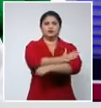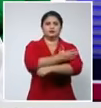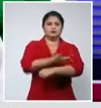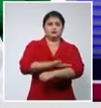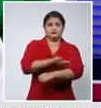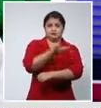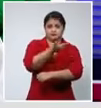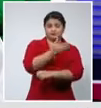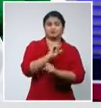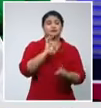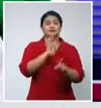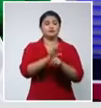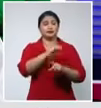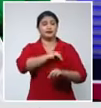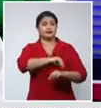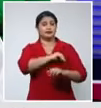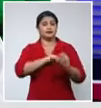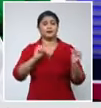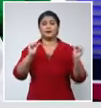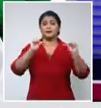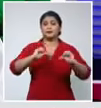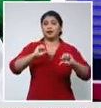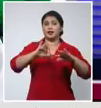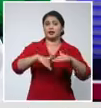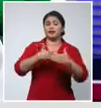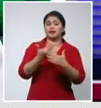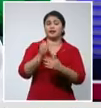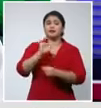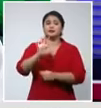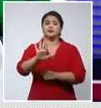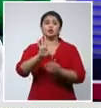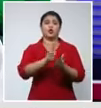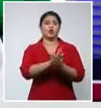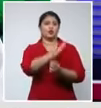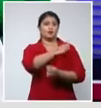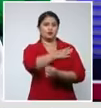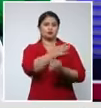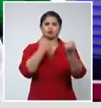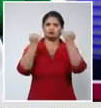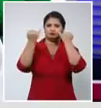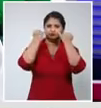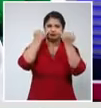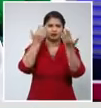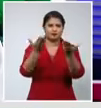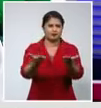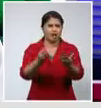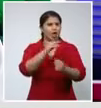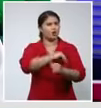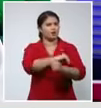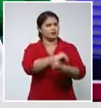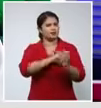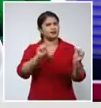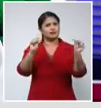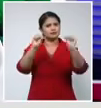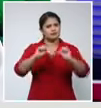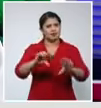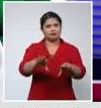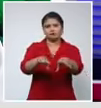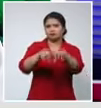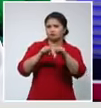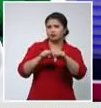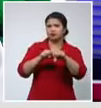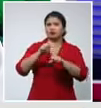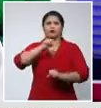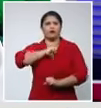marzo. Identificada por su médico de la familia con tos húmeda, secreción nasal, falta de aire